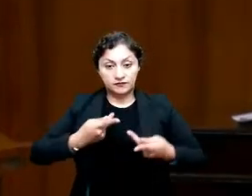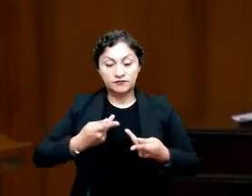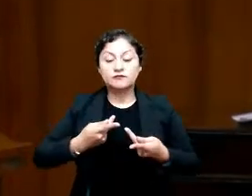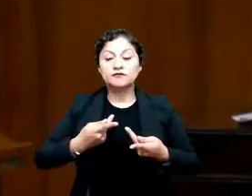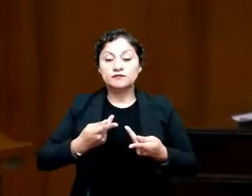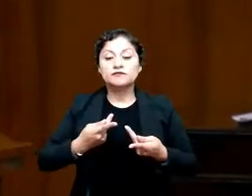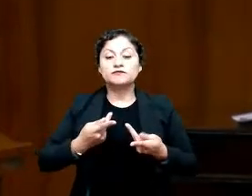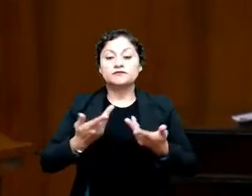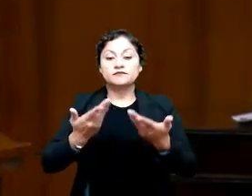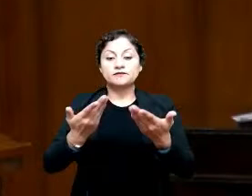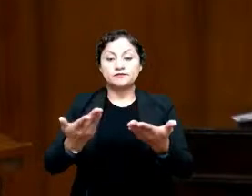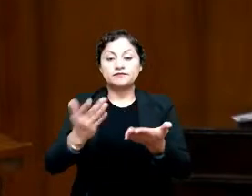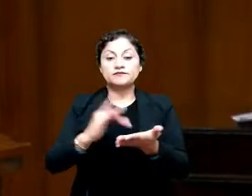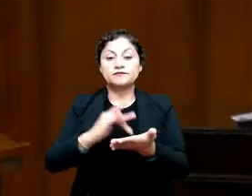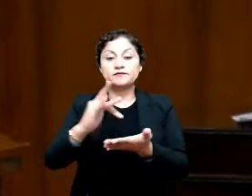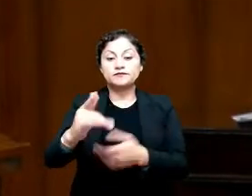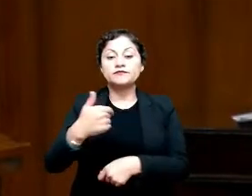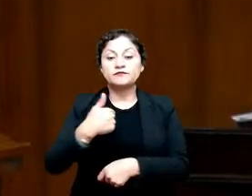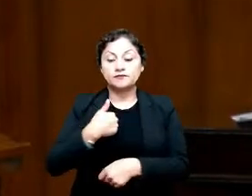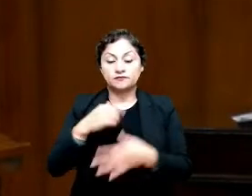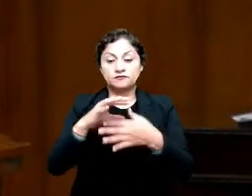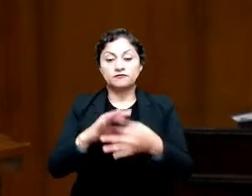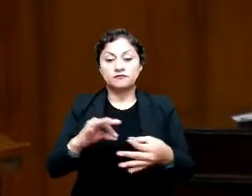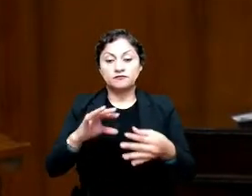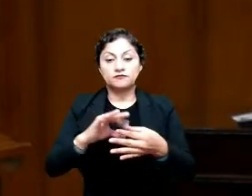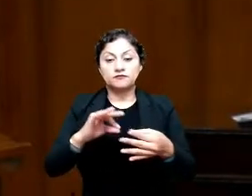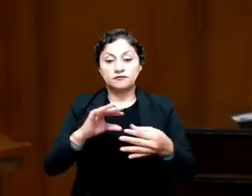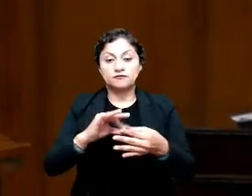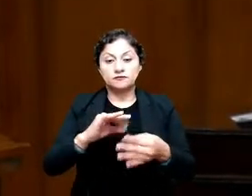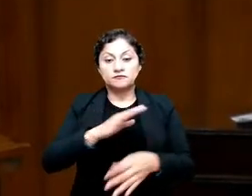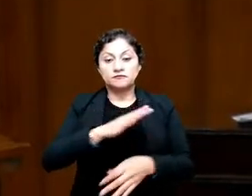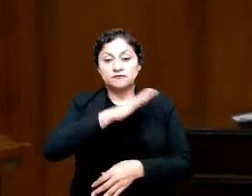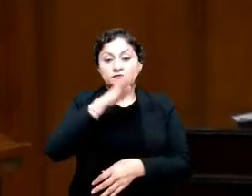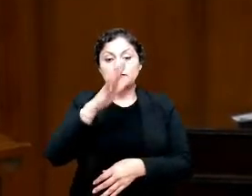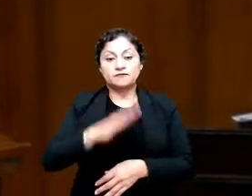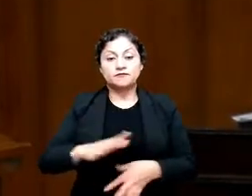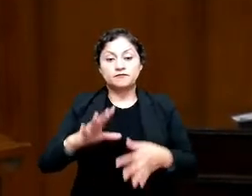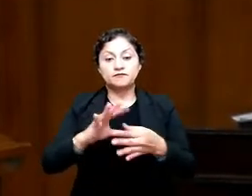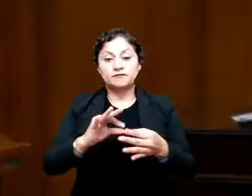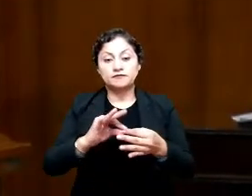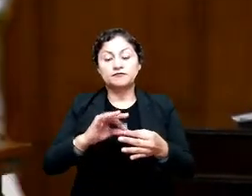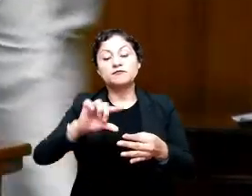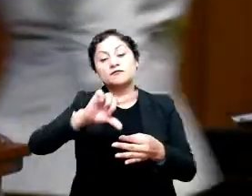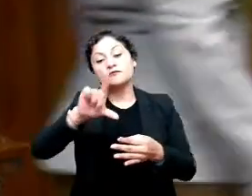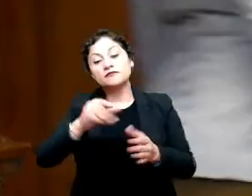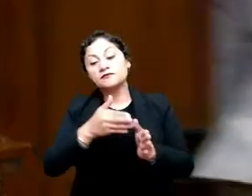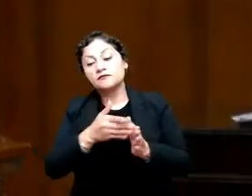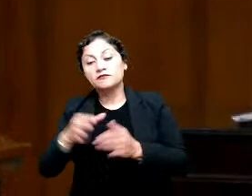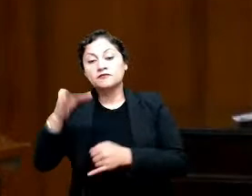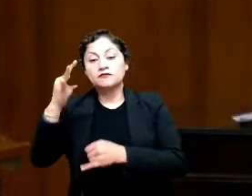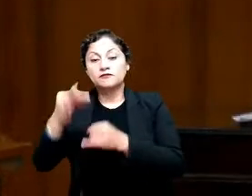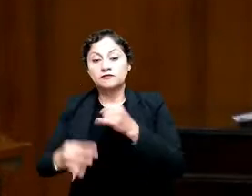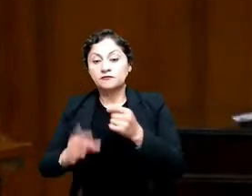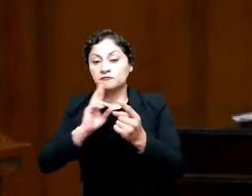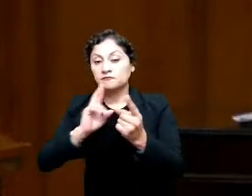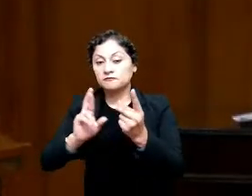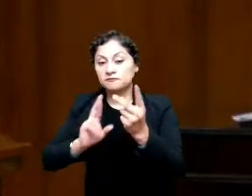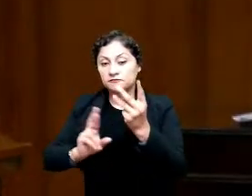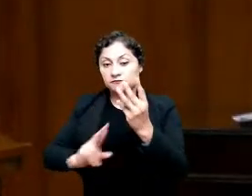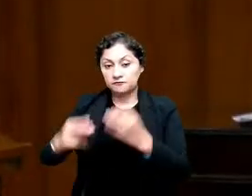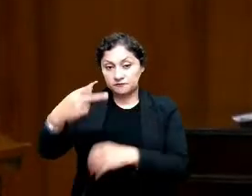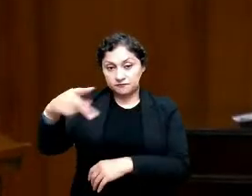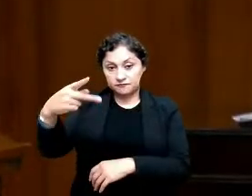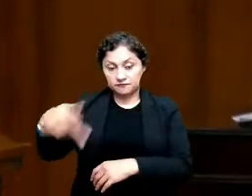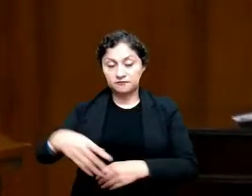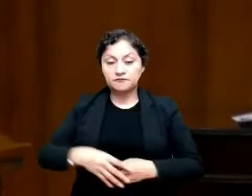hablaré un poco en el carácter genérico y al final responderé a las preguntas de cada y cada uno de ustedes. Lo